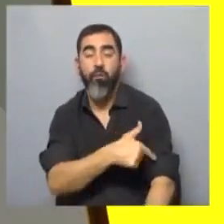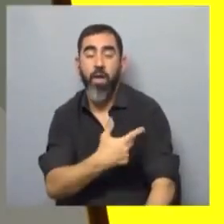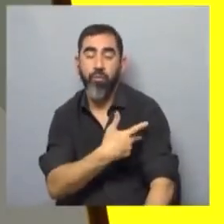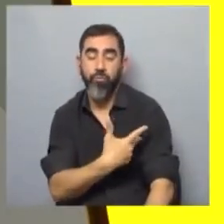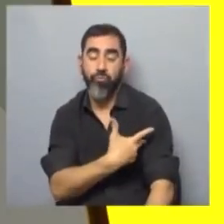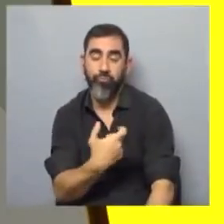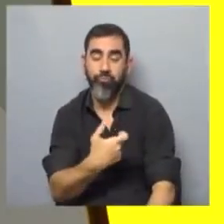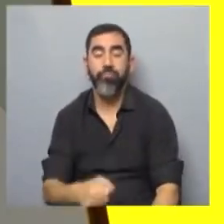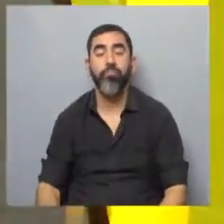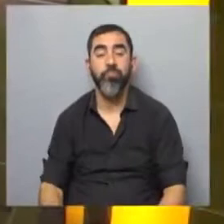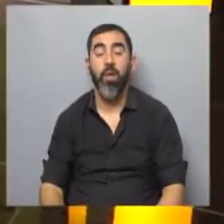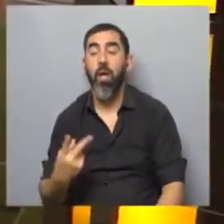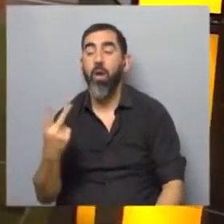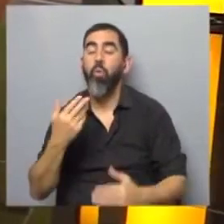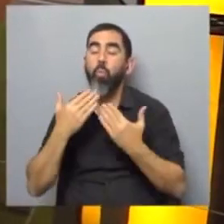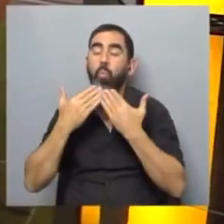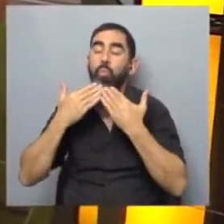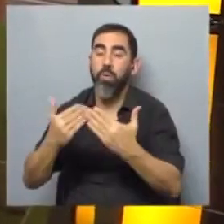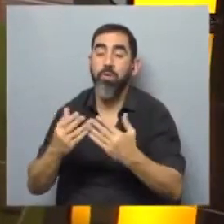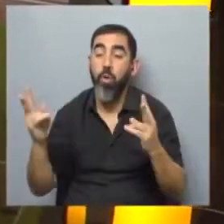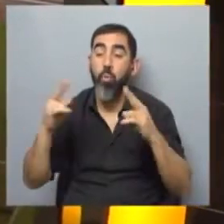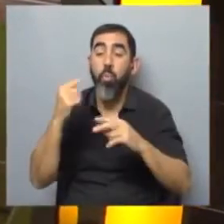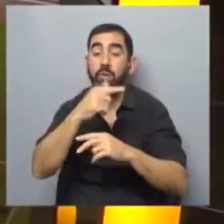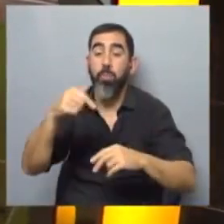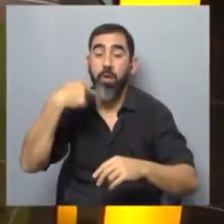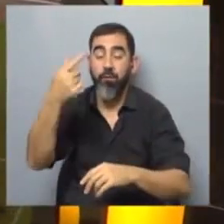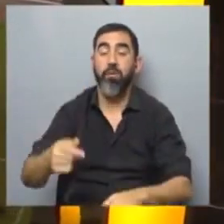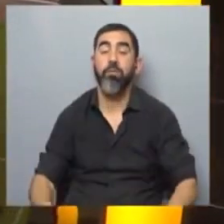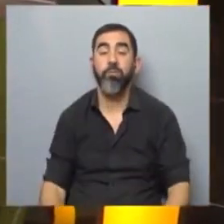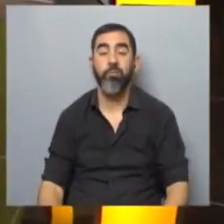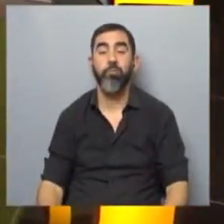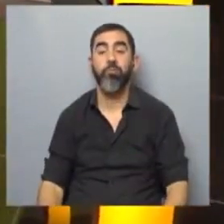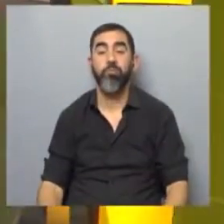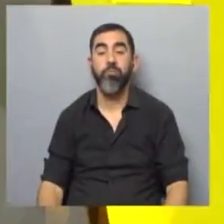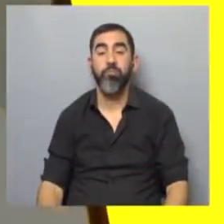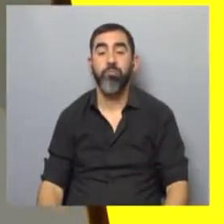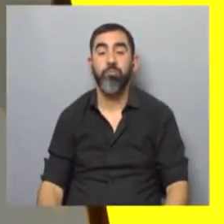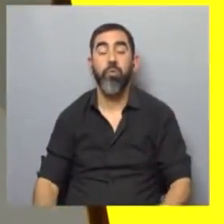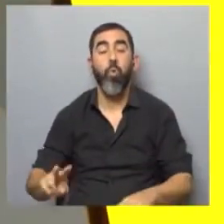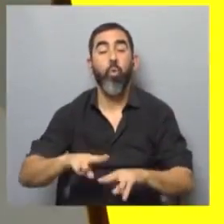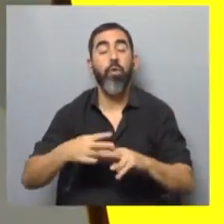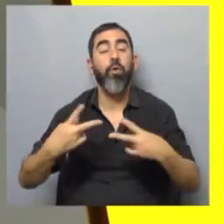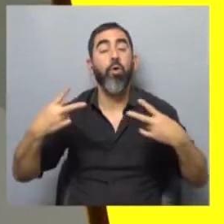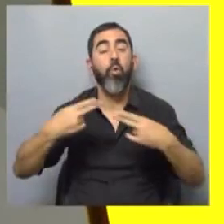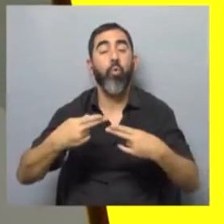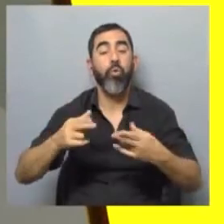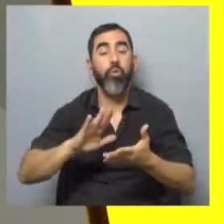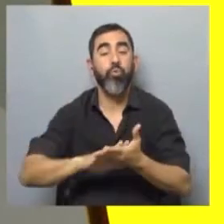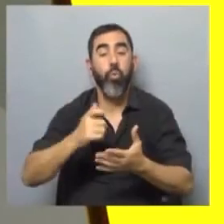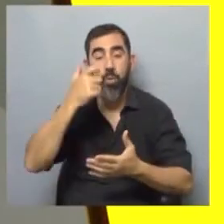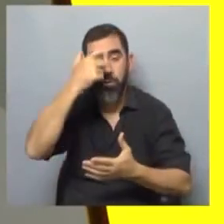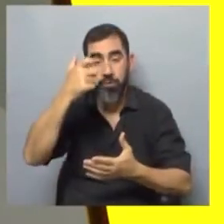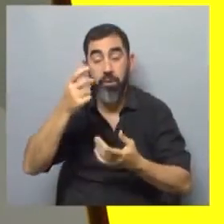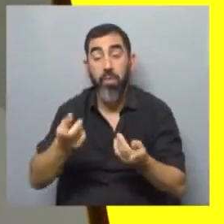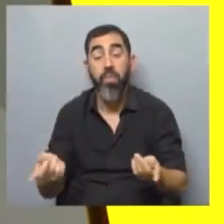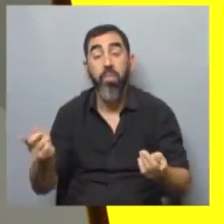O los dos. Alexandra, Daniela, muchas gracias y nos vemos la semana que viene. Hasta la próxima. Hasta la próxima. Nueva pausa en Sobre Ciencia. A la